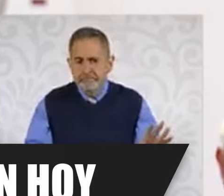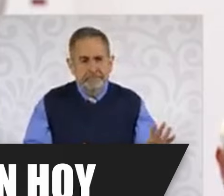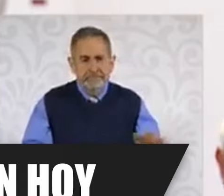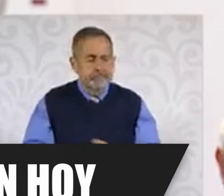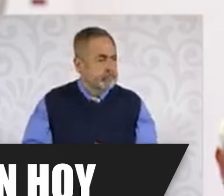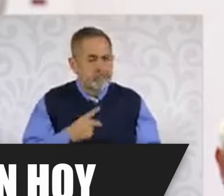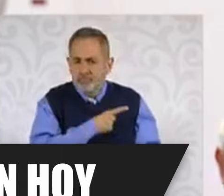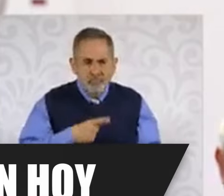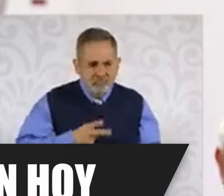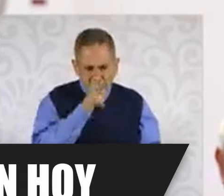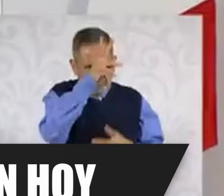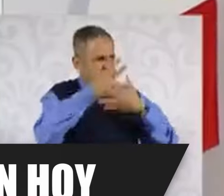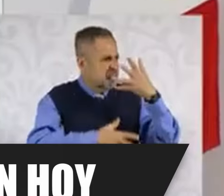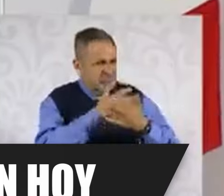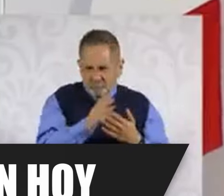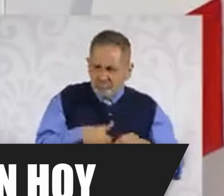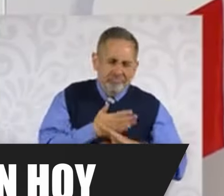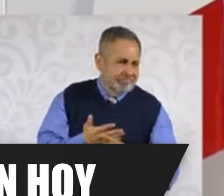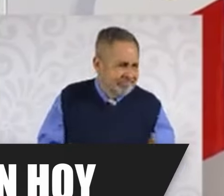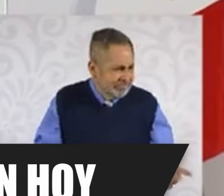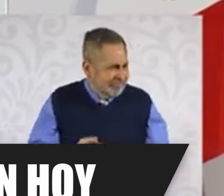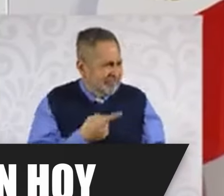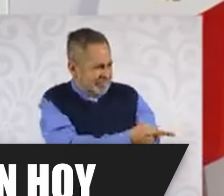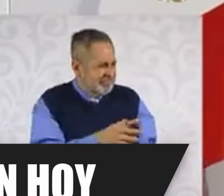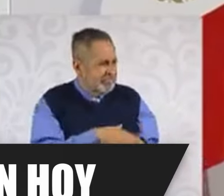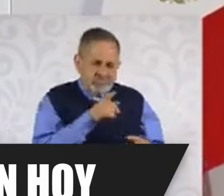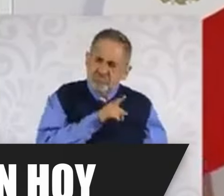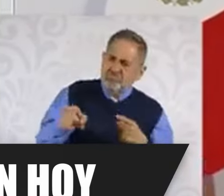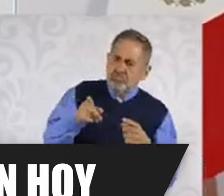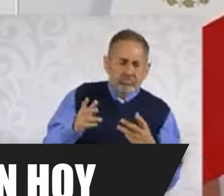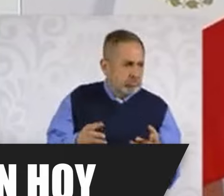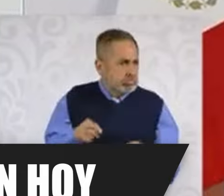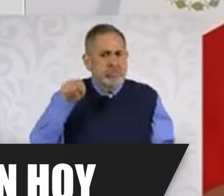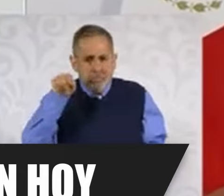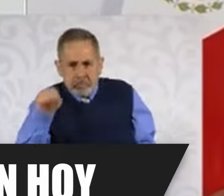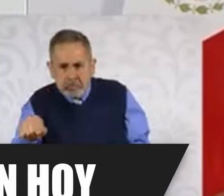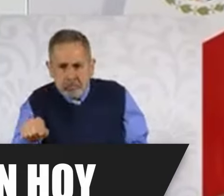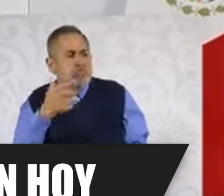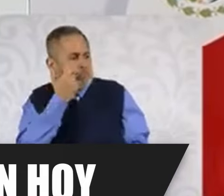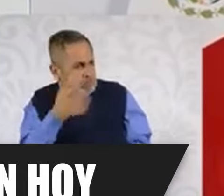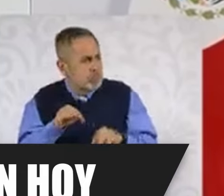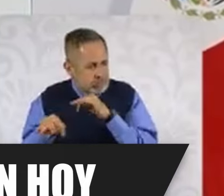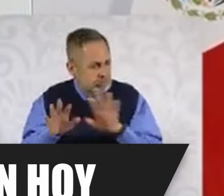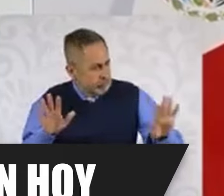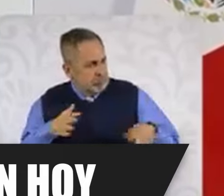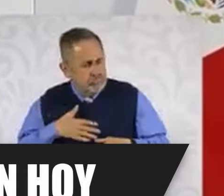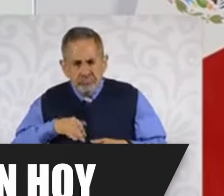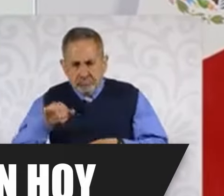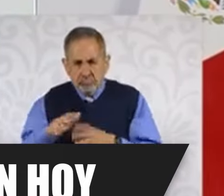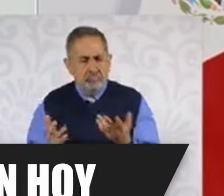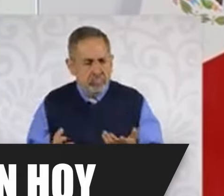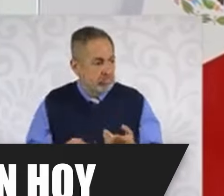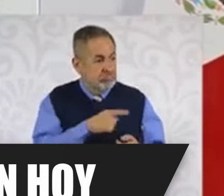haber violencia o esta manera de ofender a quien decide trabajar. Que yo sepa, el